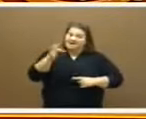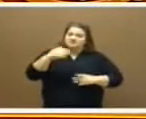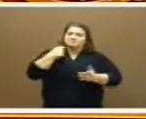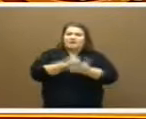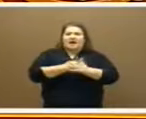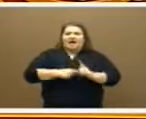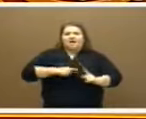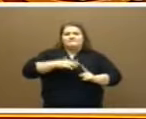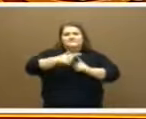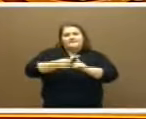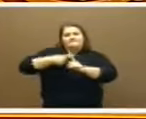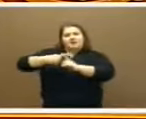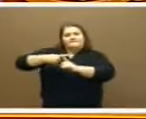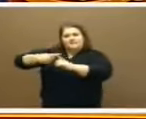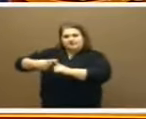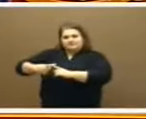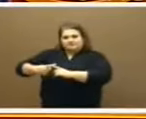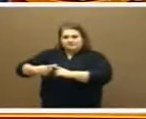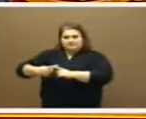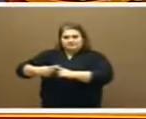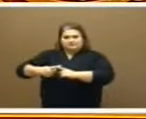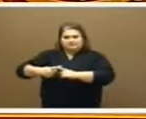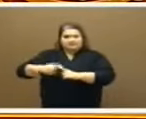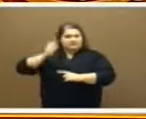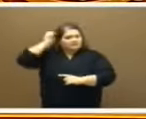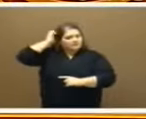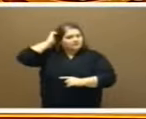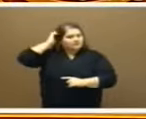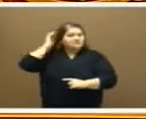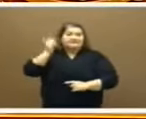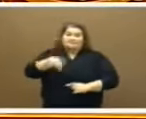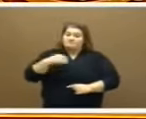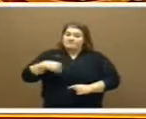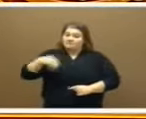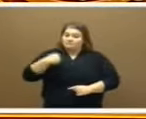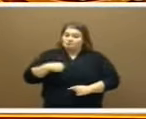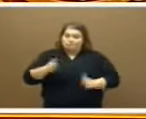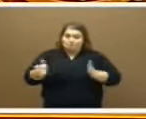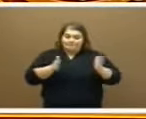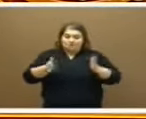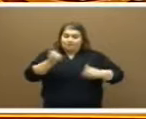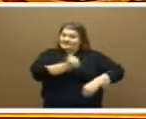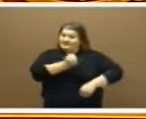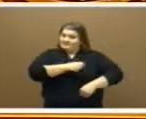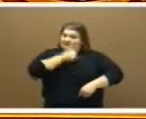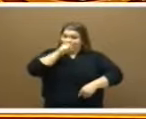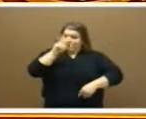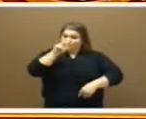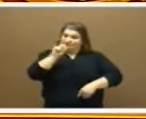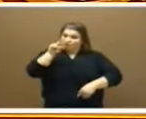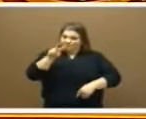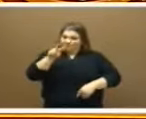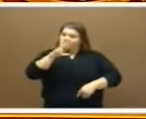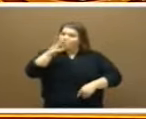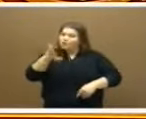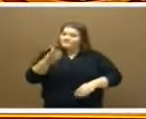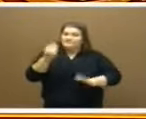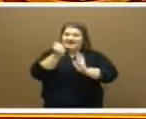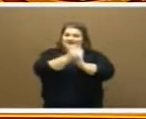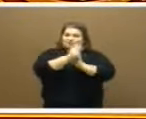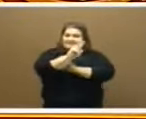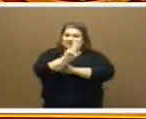pagas adicionales de complemento específico equivalente también a ese momento, a diciembre del 2012, según lo recogido en